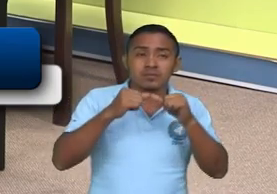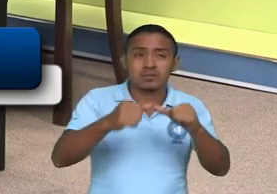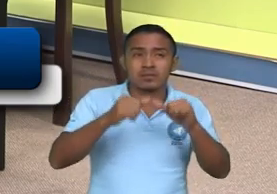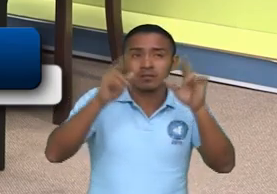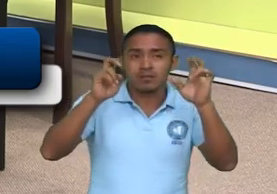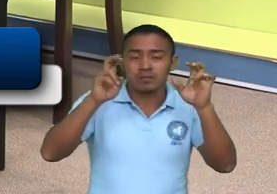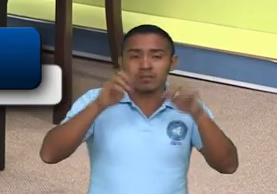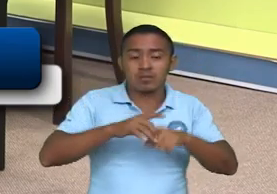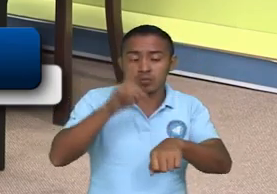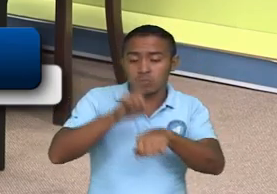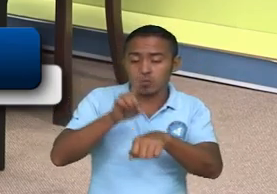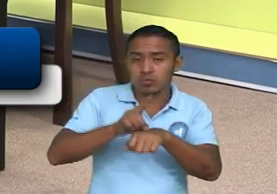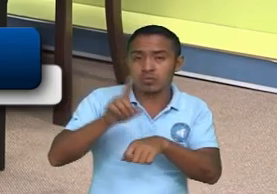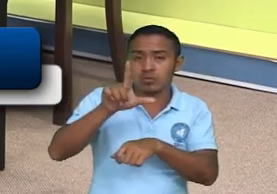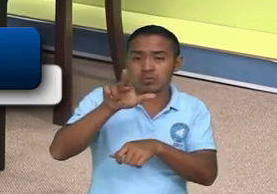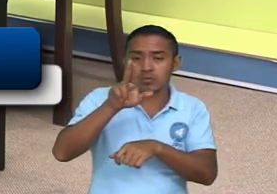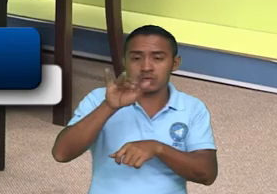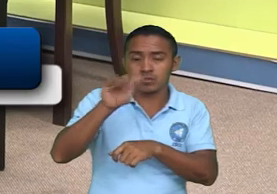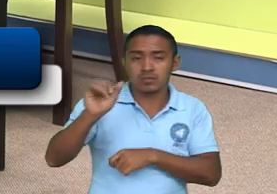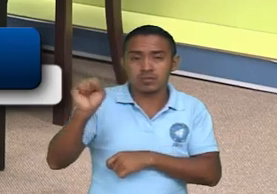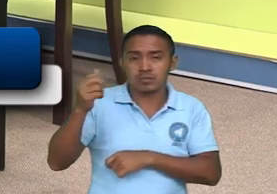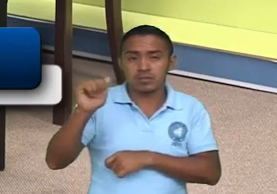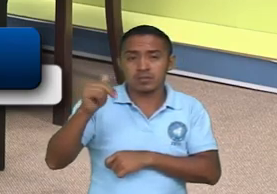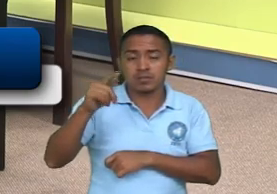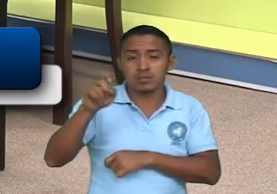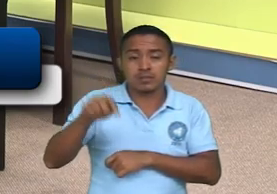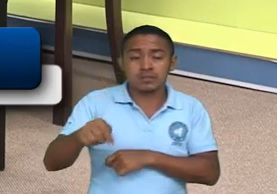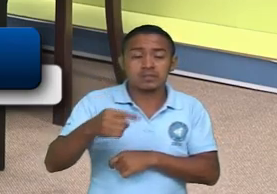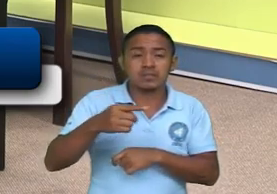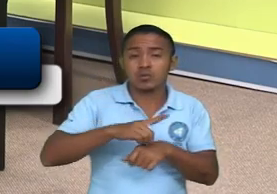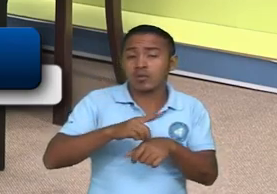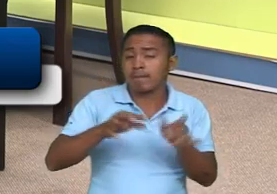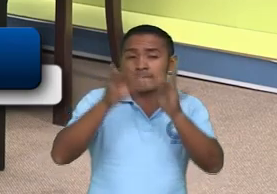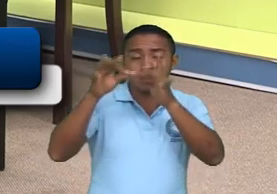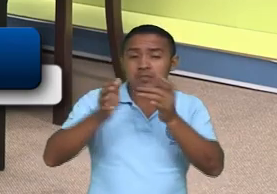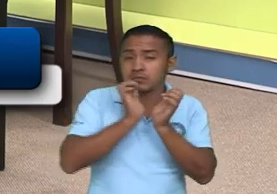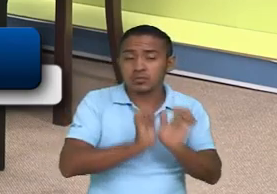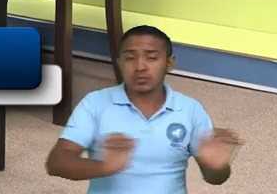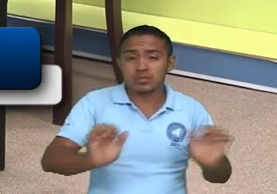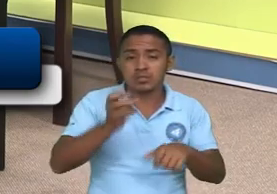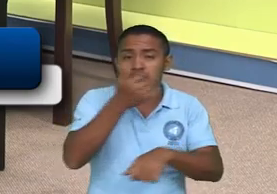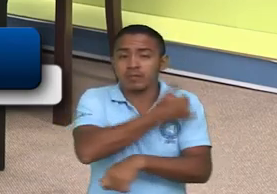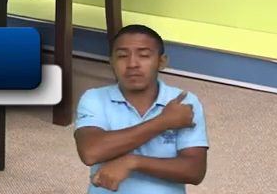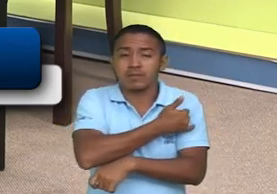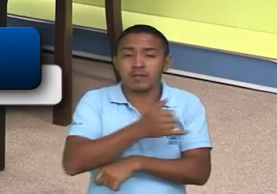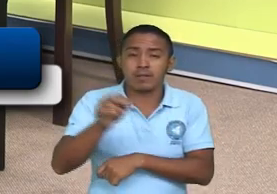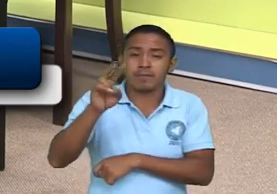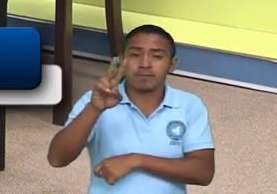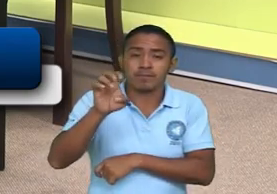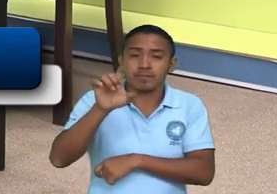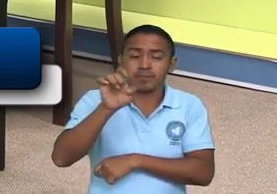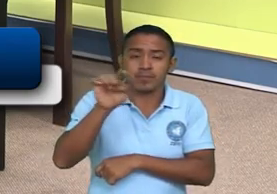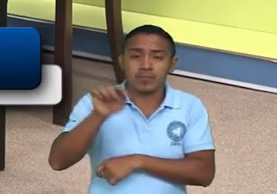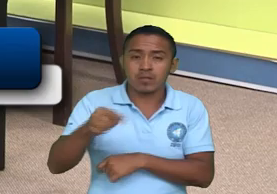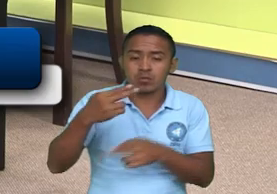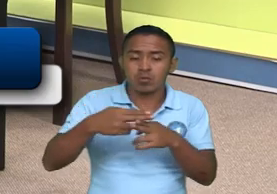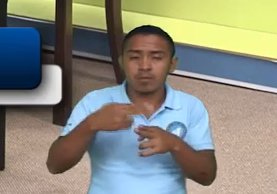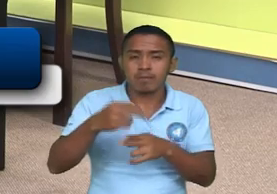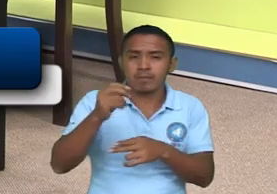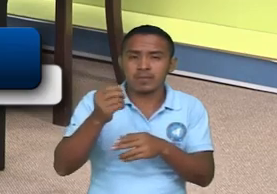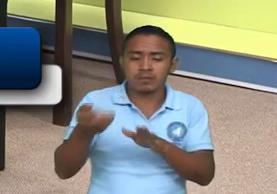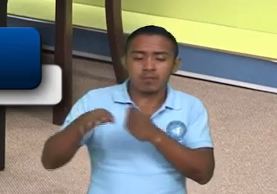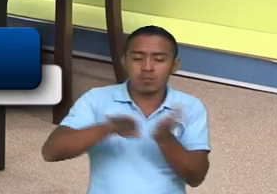algunas recomendaciones que le pudiéramos dar a esta mamá o a los padres para poder prevenir este síndrome, pero vamos a hacer una pausa